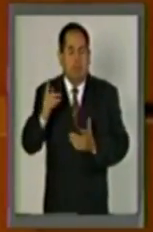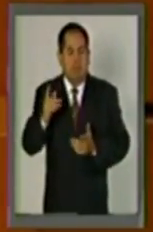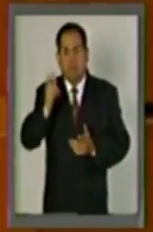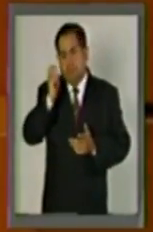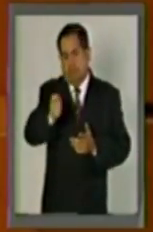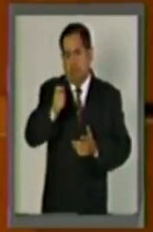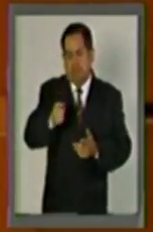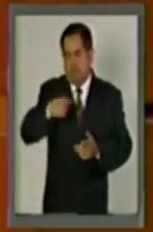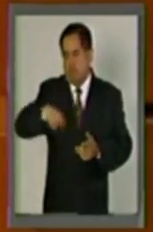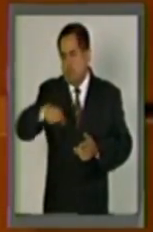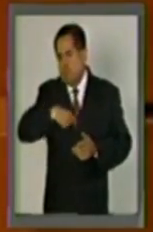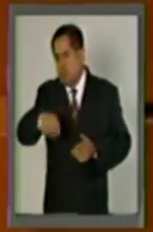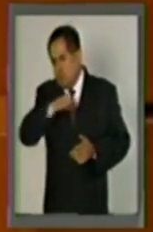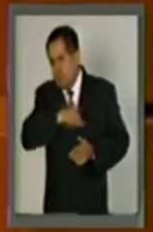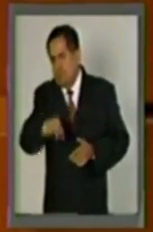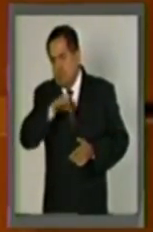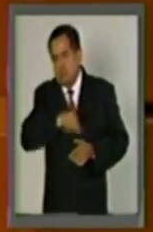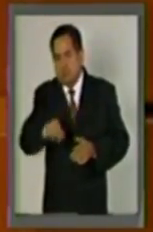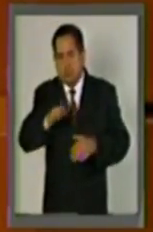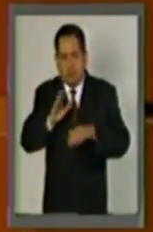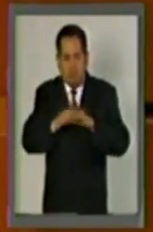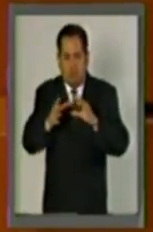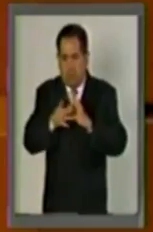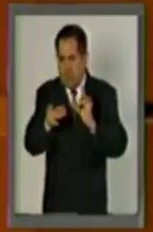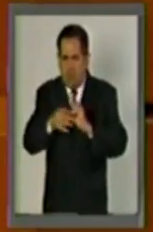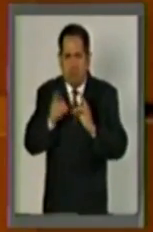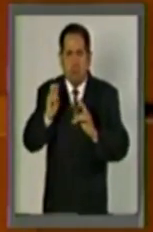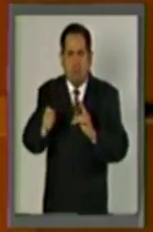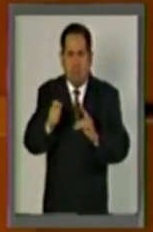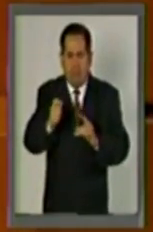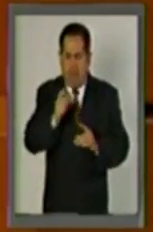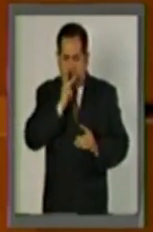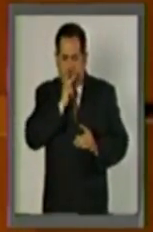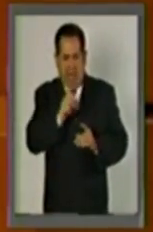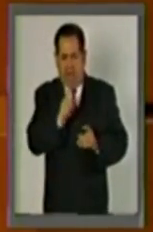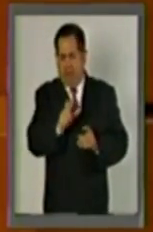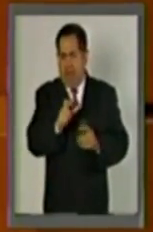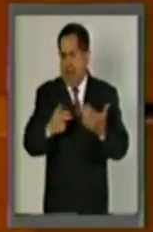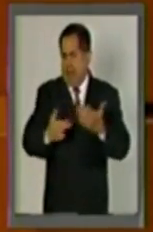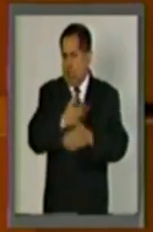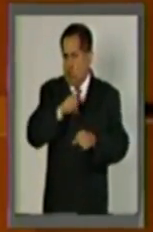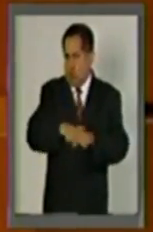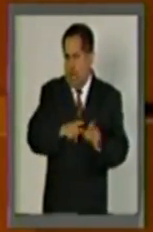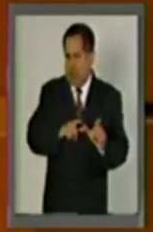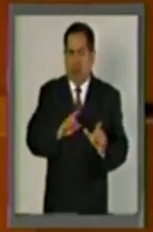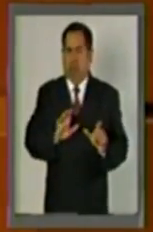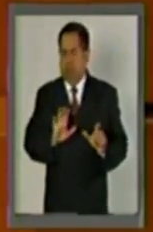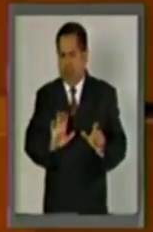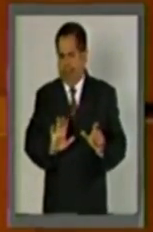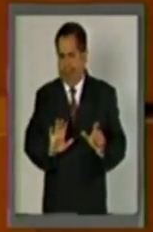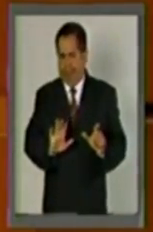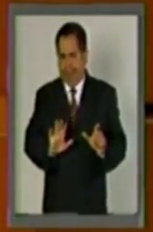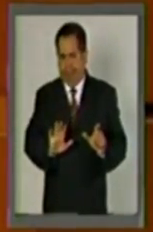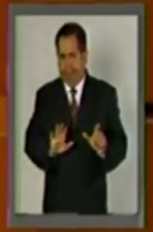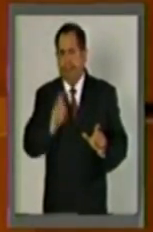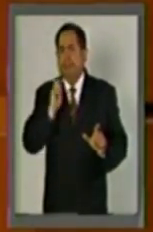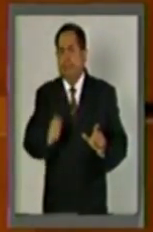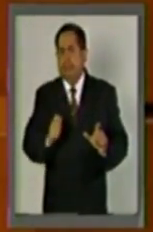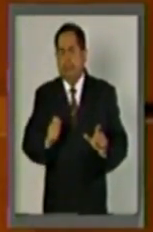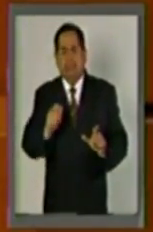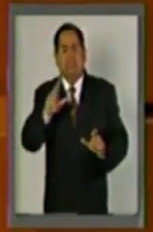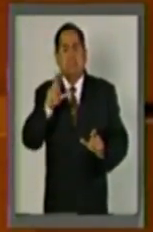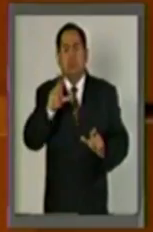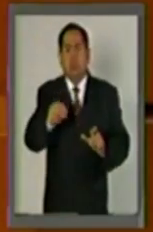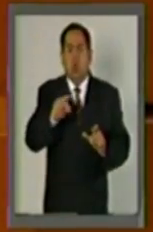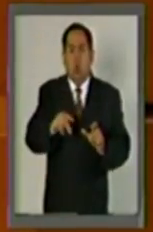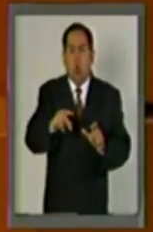que podamos delimitar el concepto de lengua nacional y que no